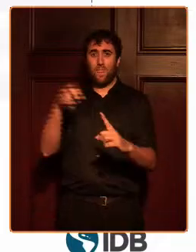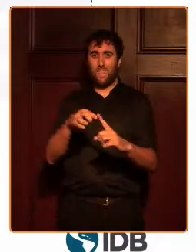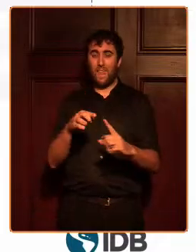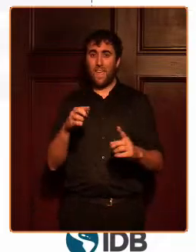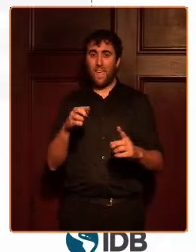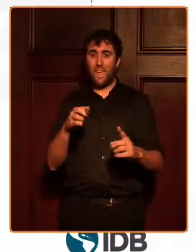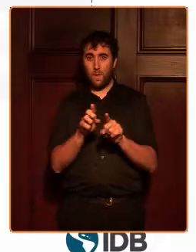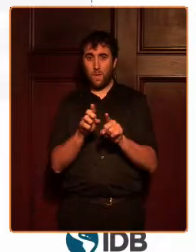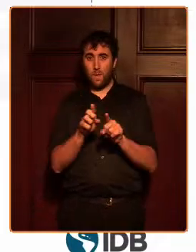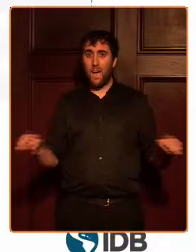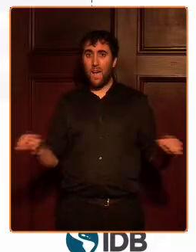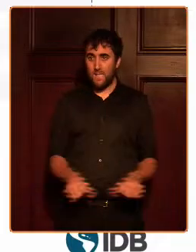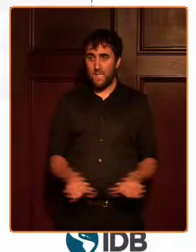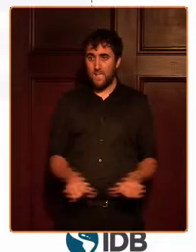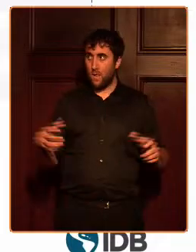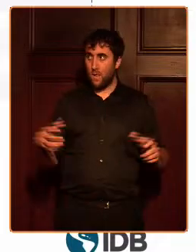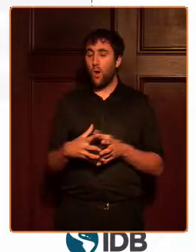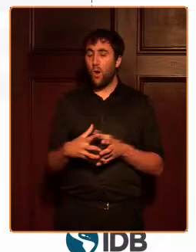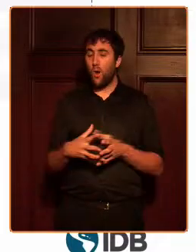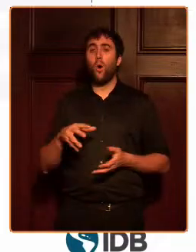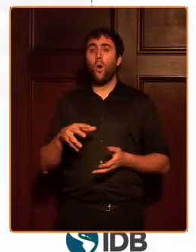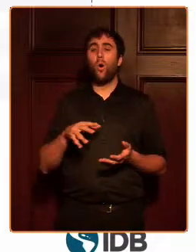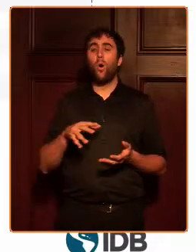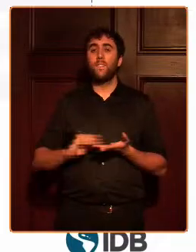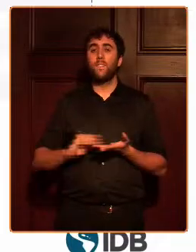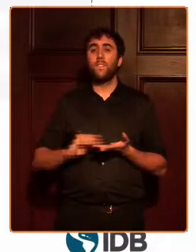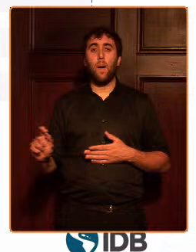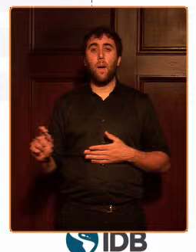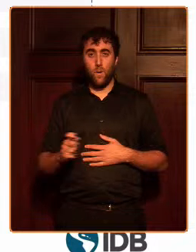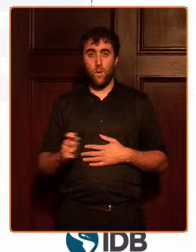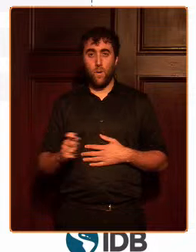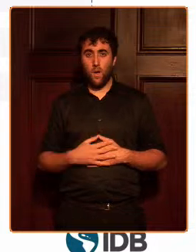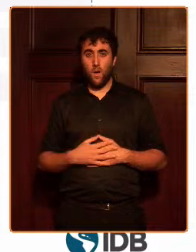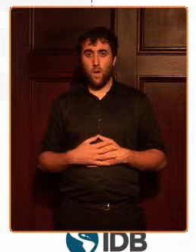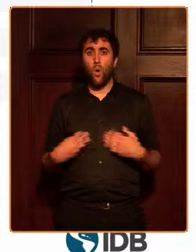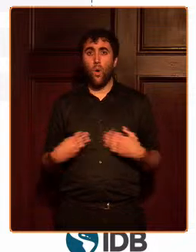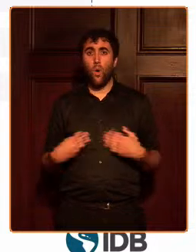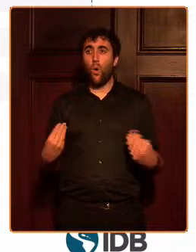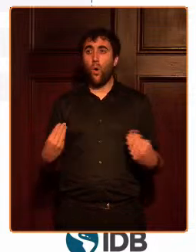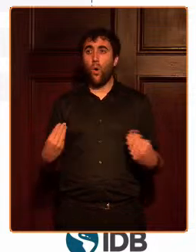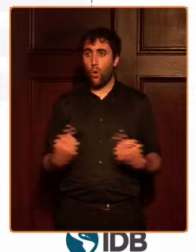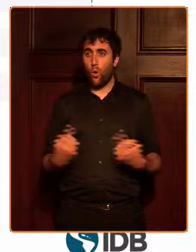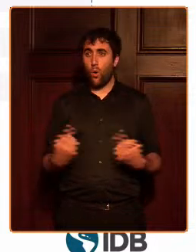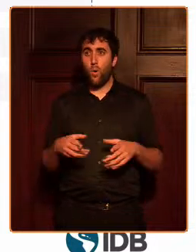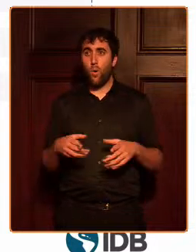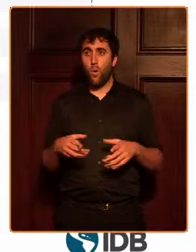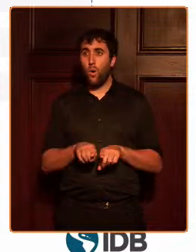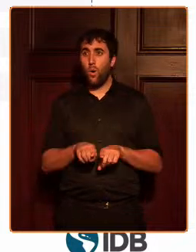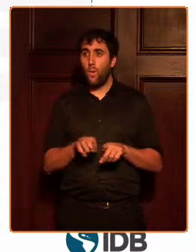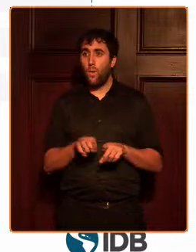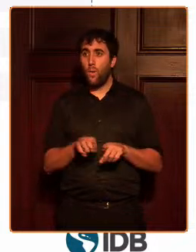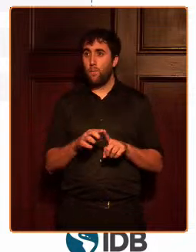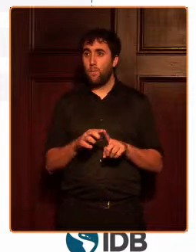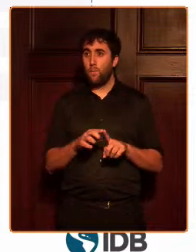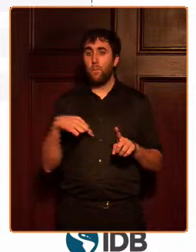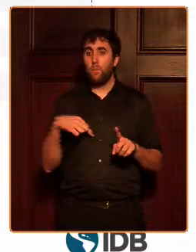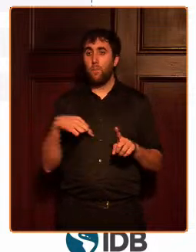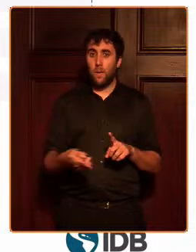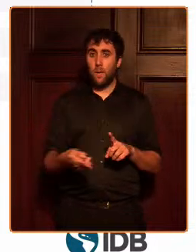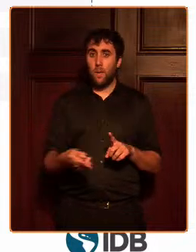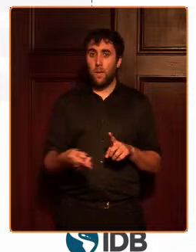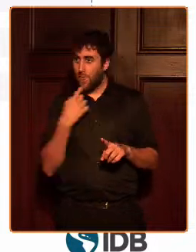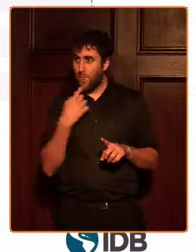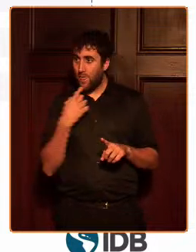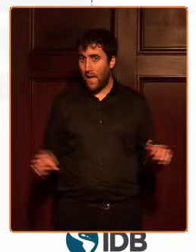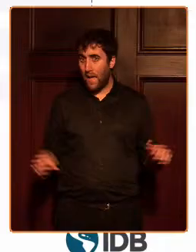está utilizando el sector público. Y si ven, hay una convergencia bastante interesante entre lo que ellos están